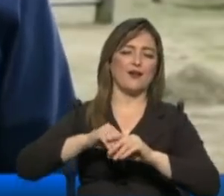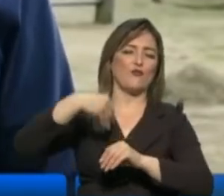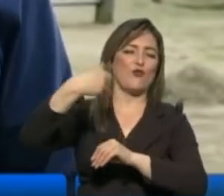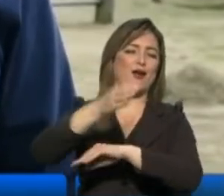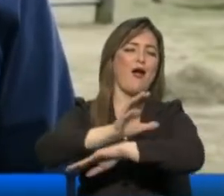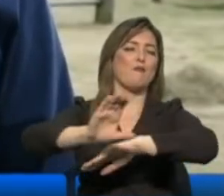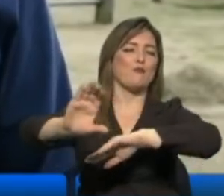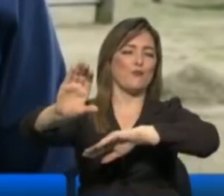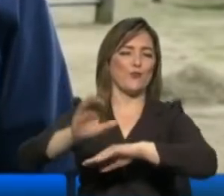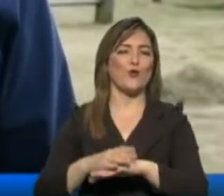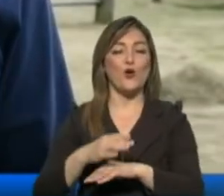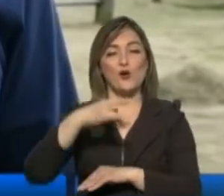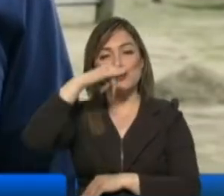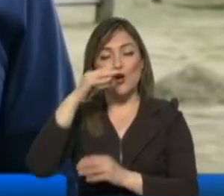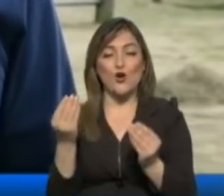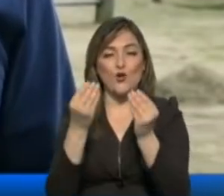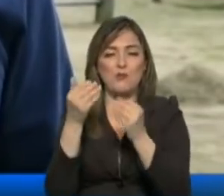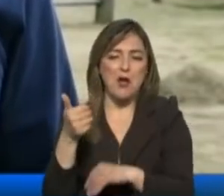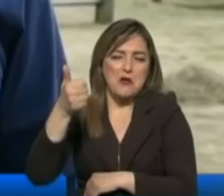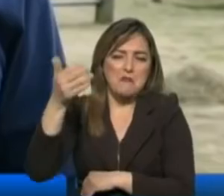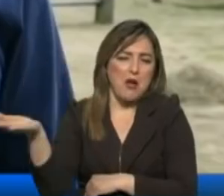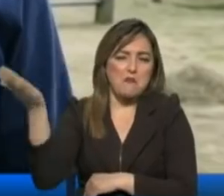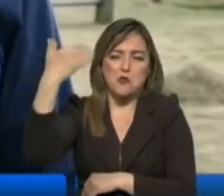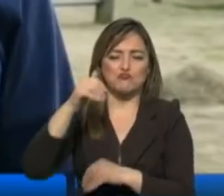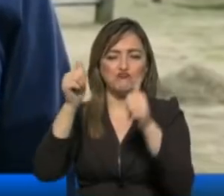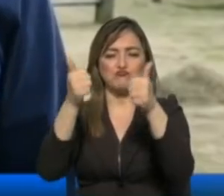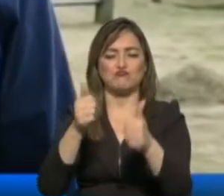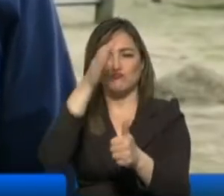a fin de incluir a chicos y grandes en caravanas